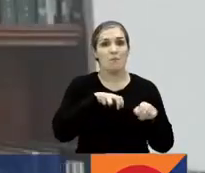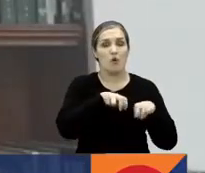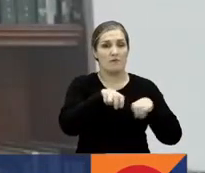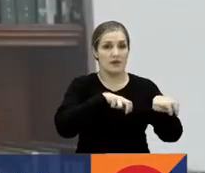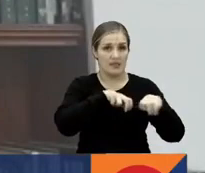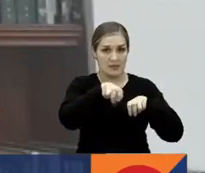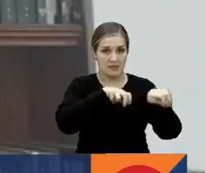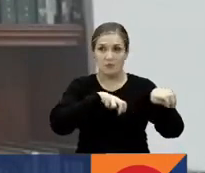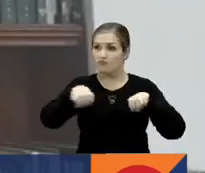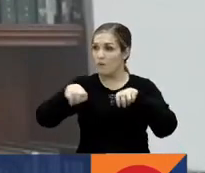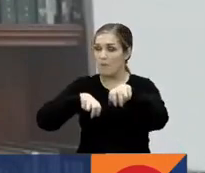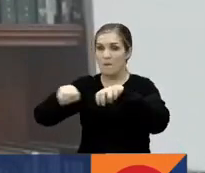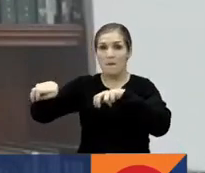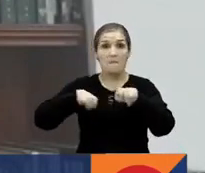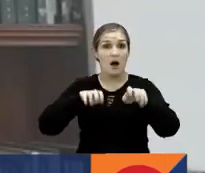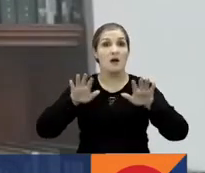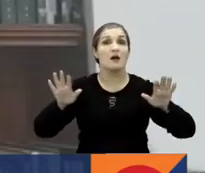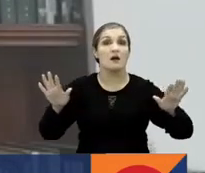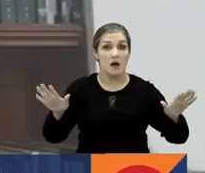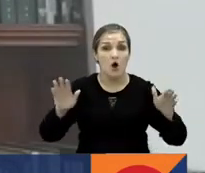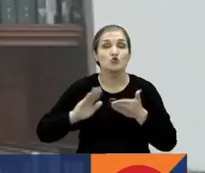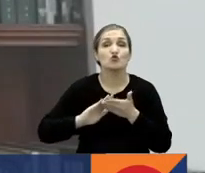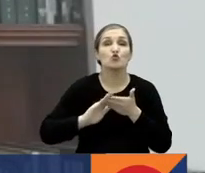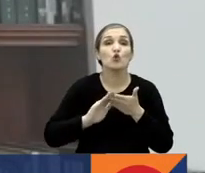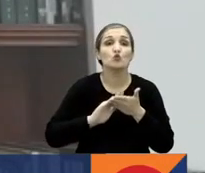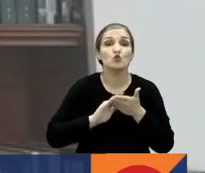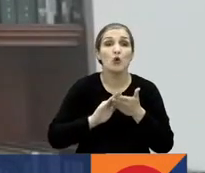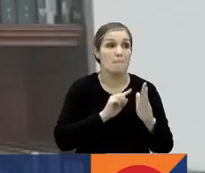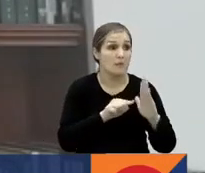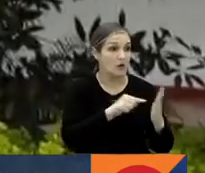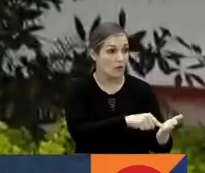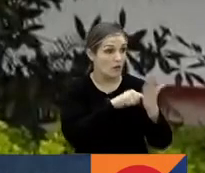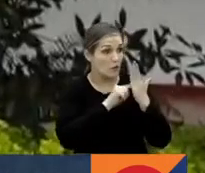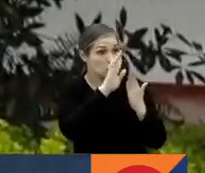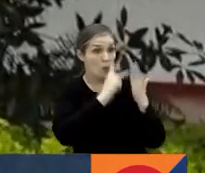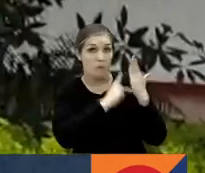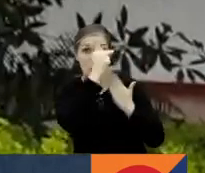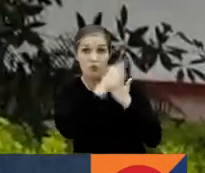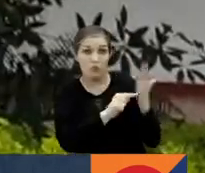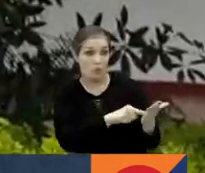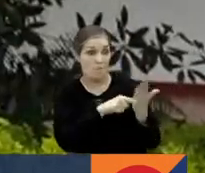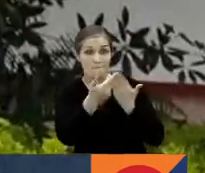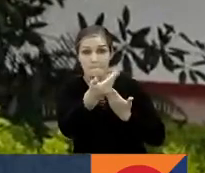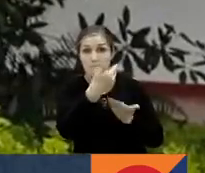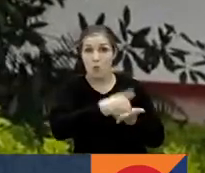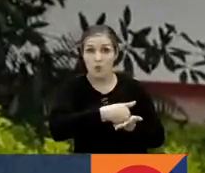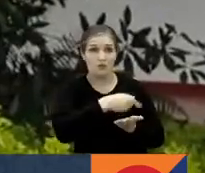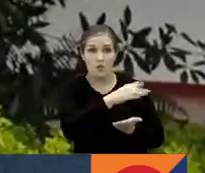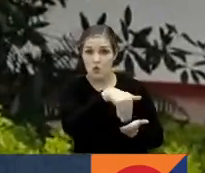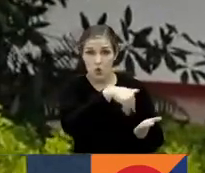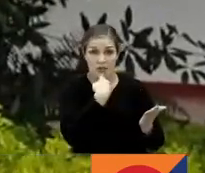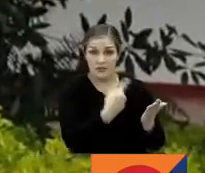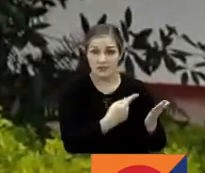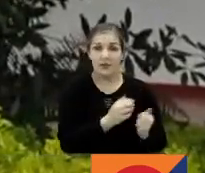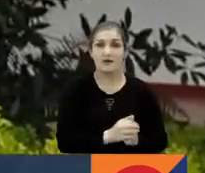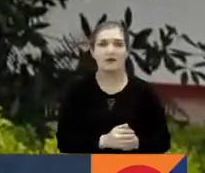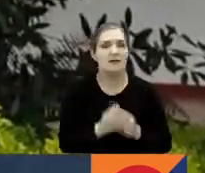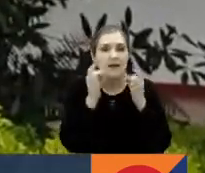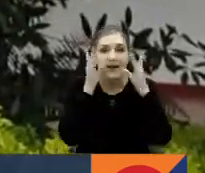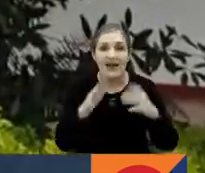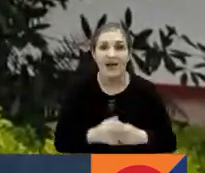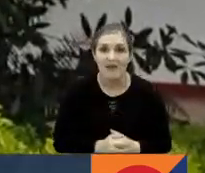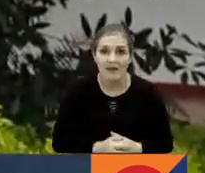que requiere soluciones de fondo que no plantea este proyecto de acuerdo. Algo que es sumamente grave es que esto se pagará con dinero de la